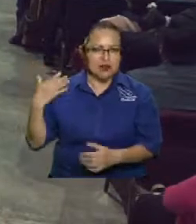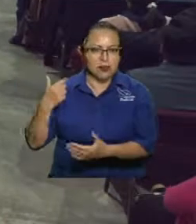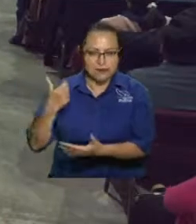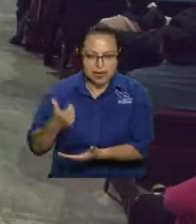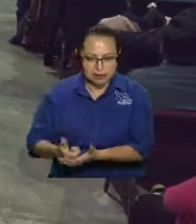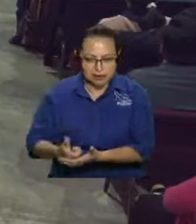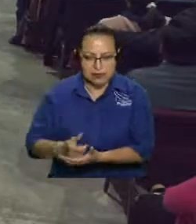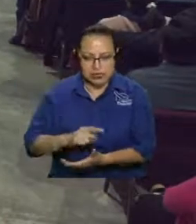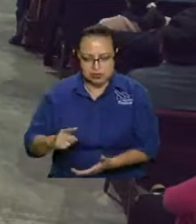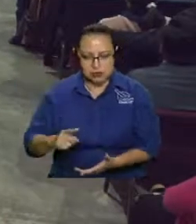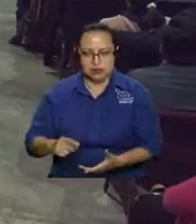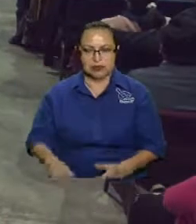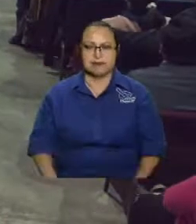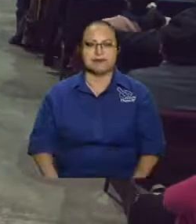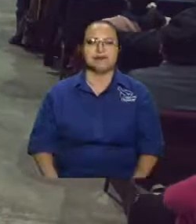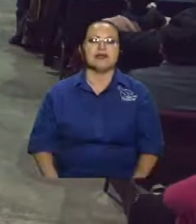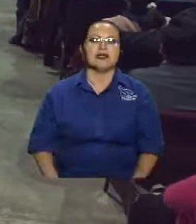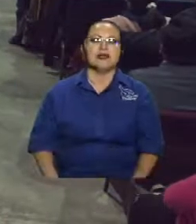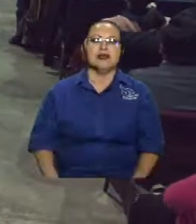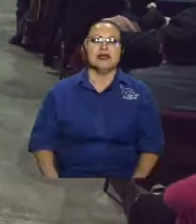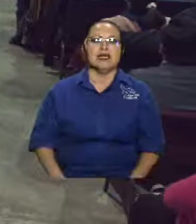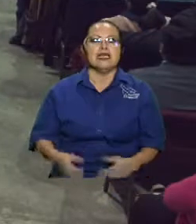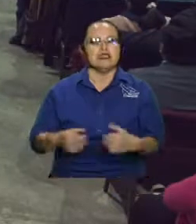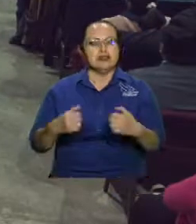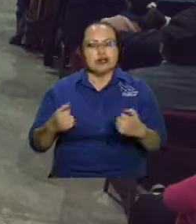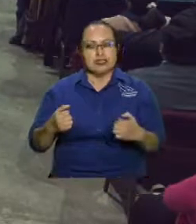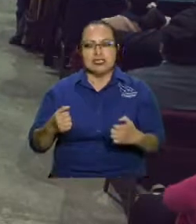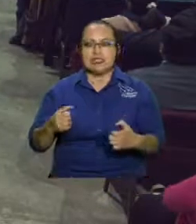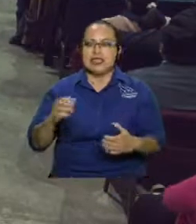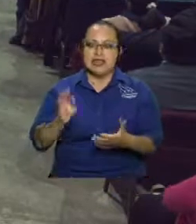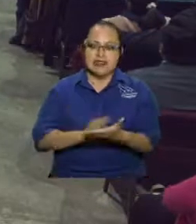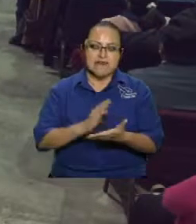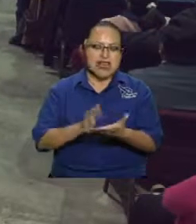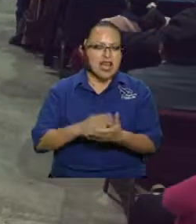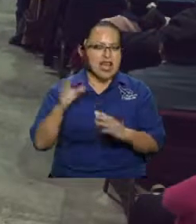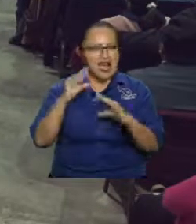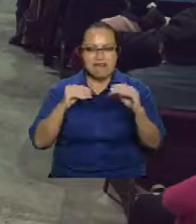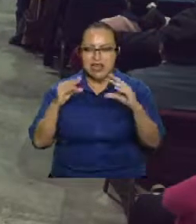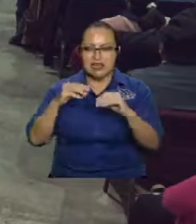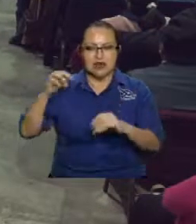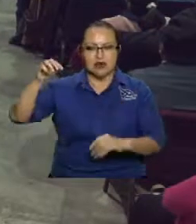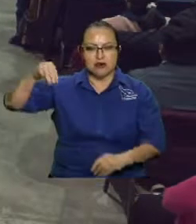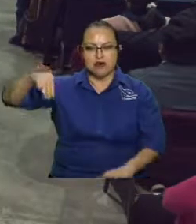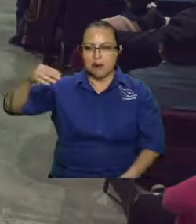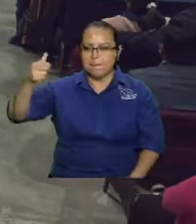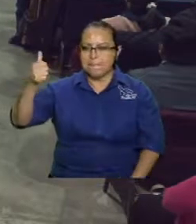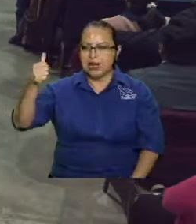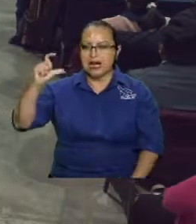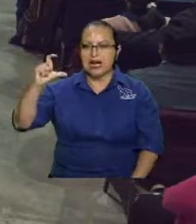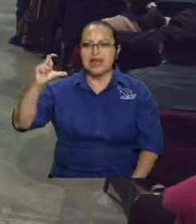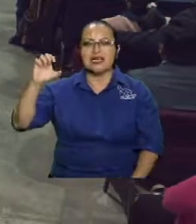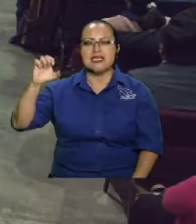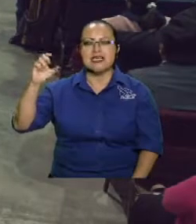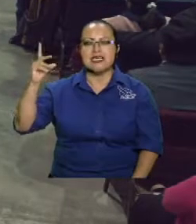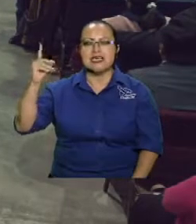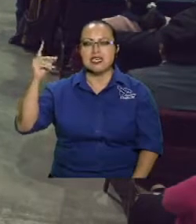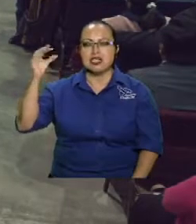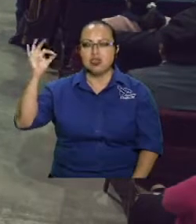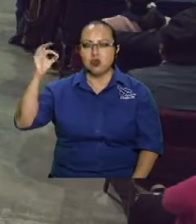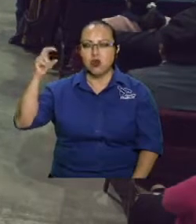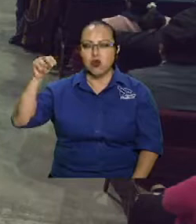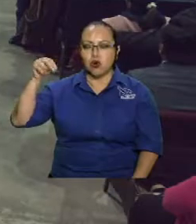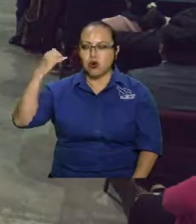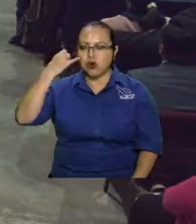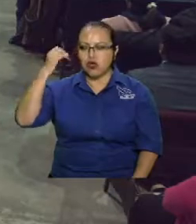nos habla de los macedonios, que dice que en la Biblia, cuando se relata